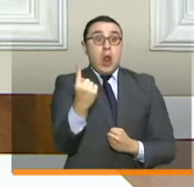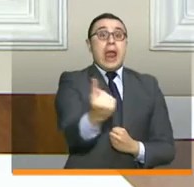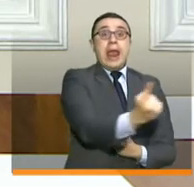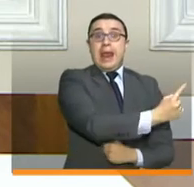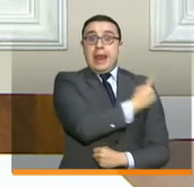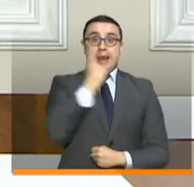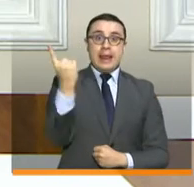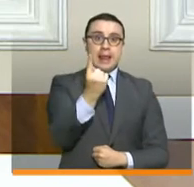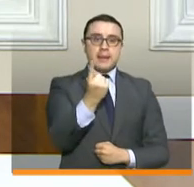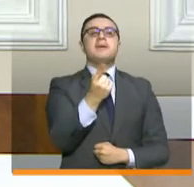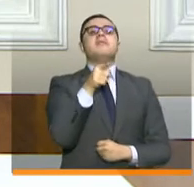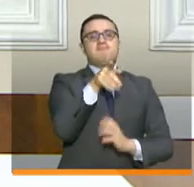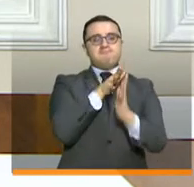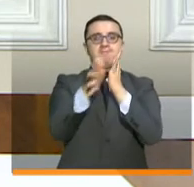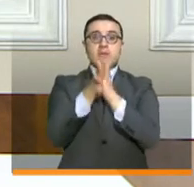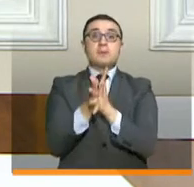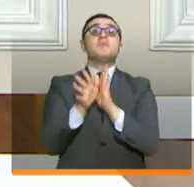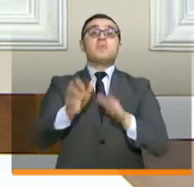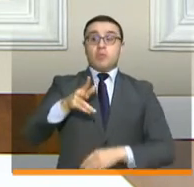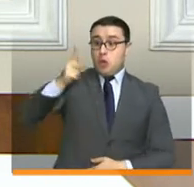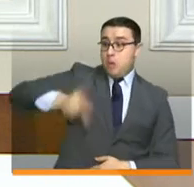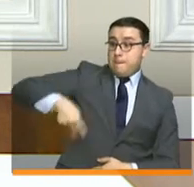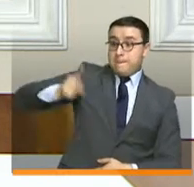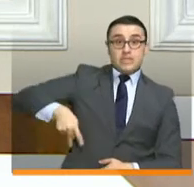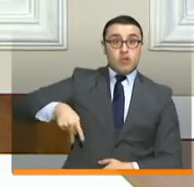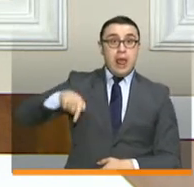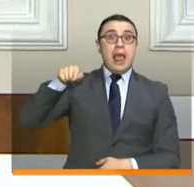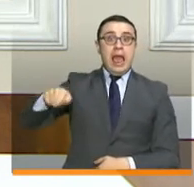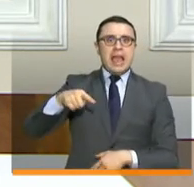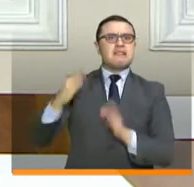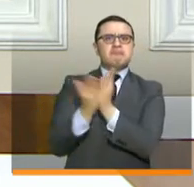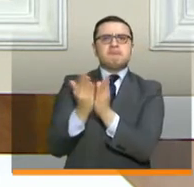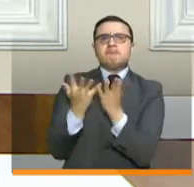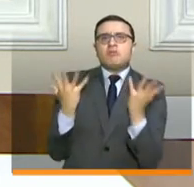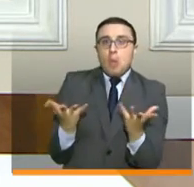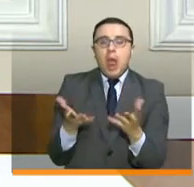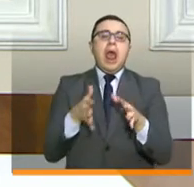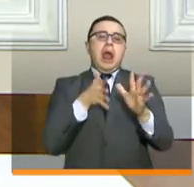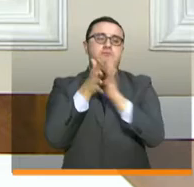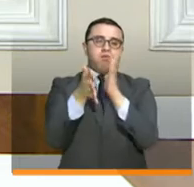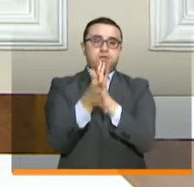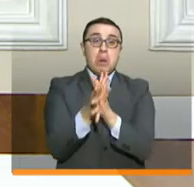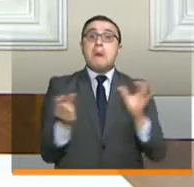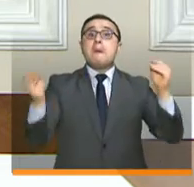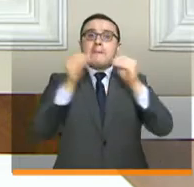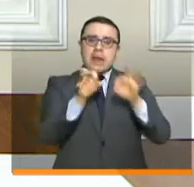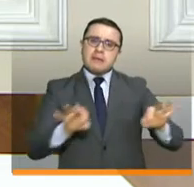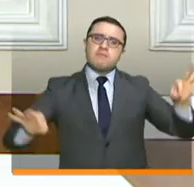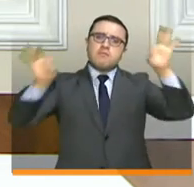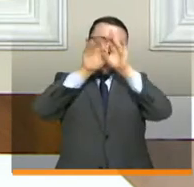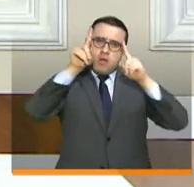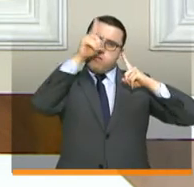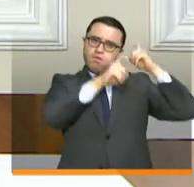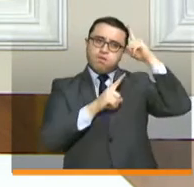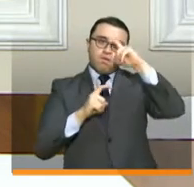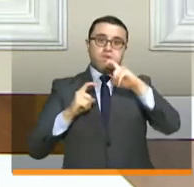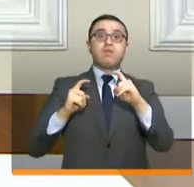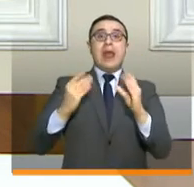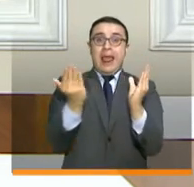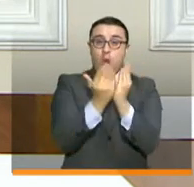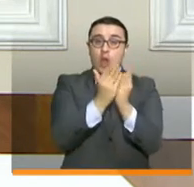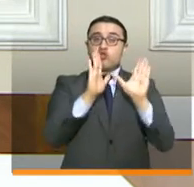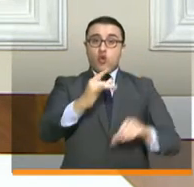tenemos en la educación preescolar básica y también, muy importante, hacer reflexiones sobre educación superior